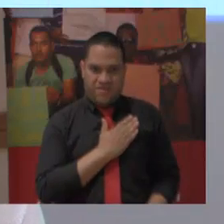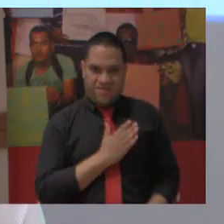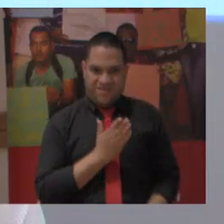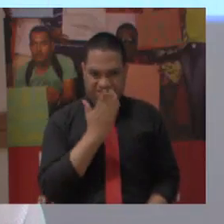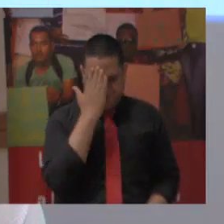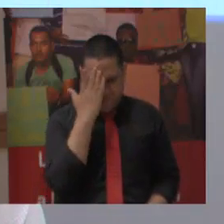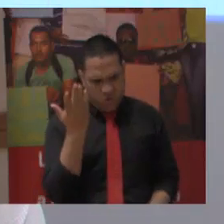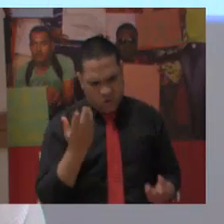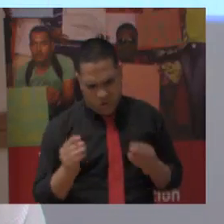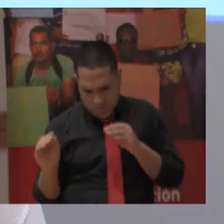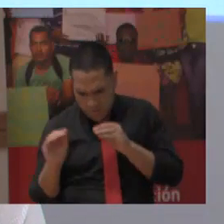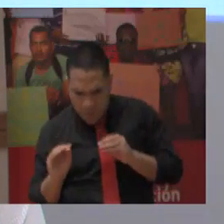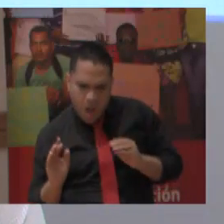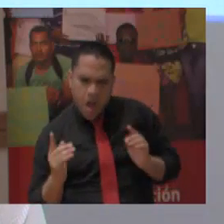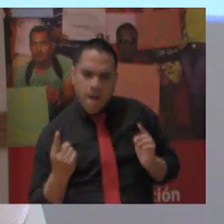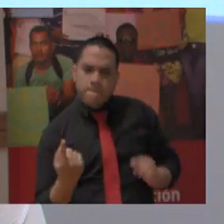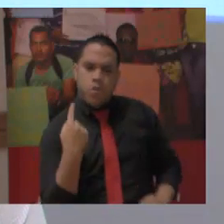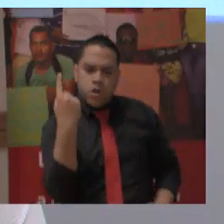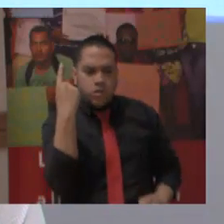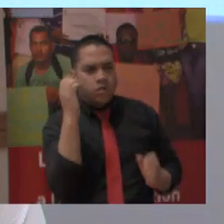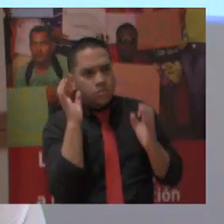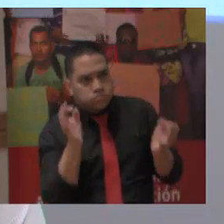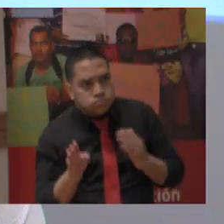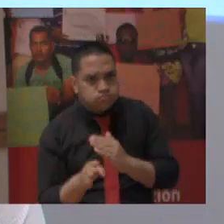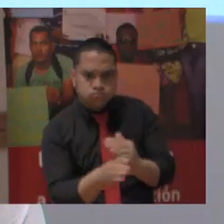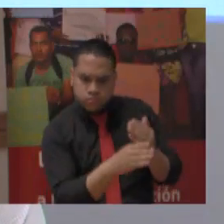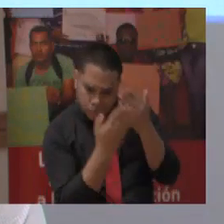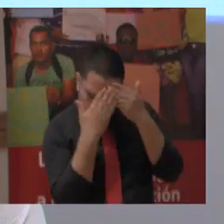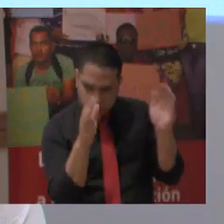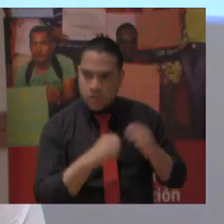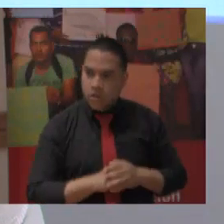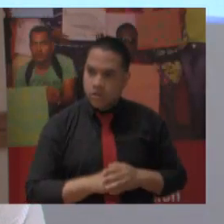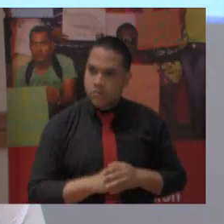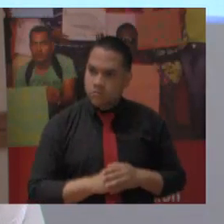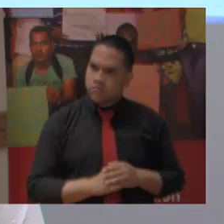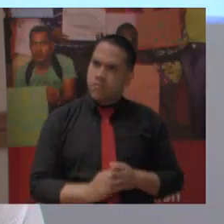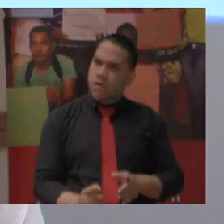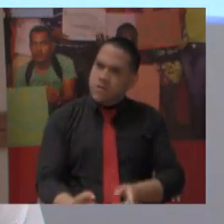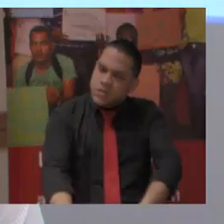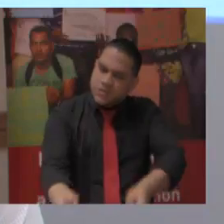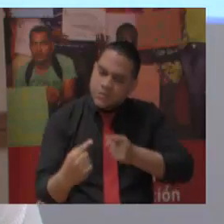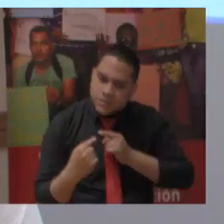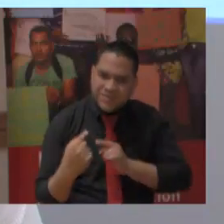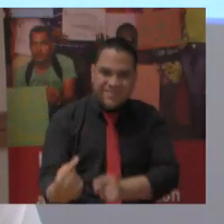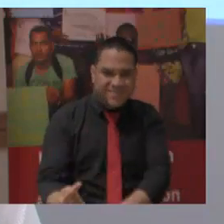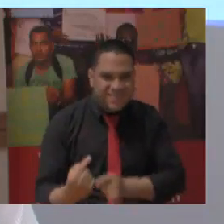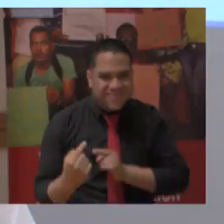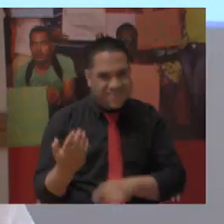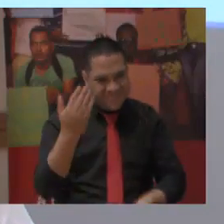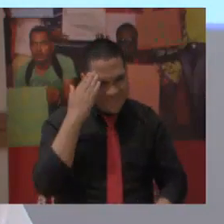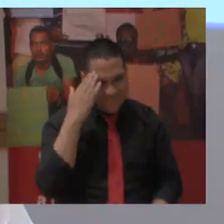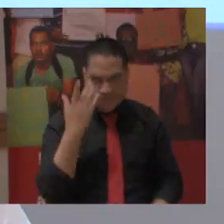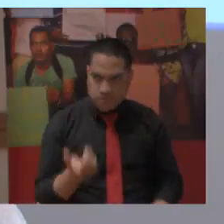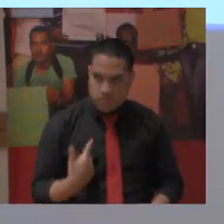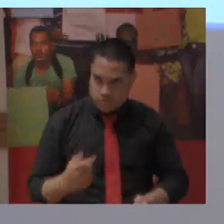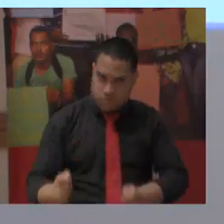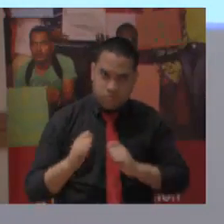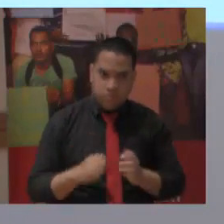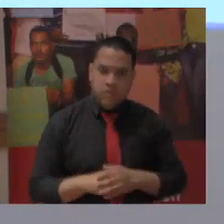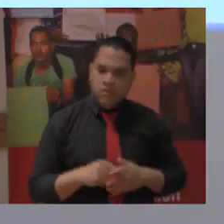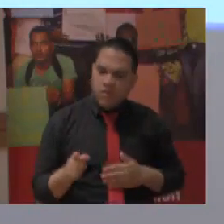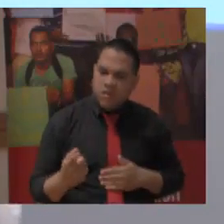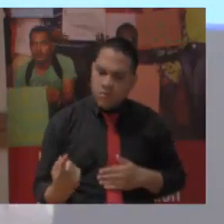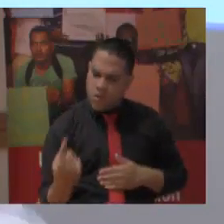de seguridad democrática, donde tuvimos que dar la pelea con lo duro que es hacer eso, y donde surgieron